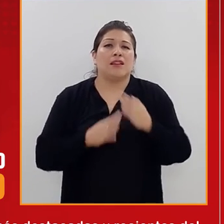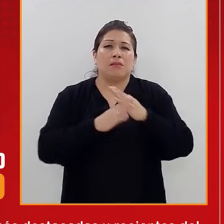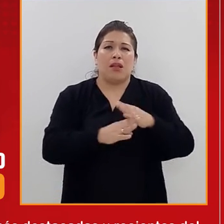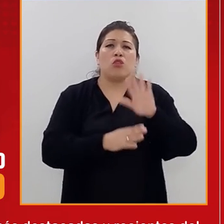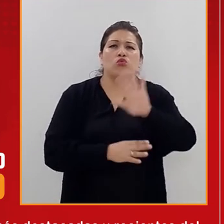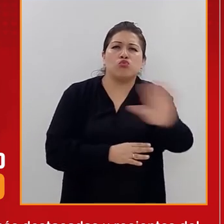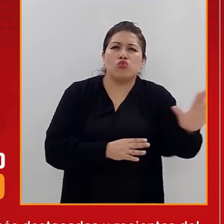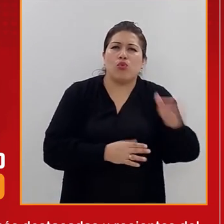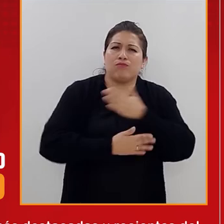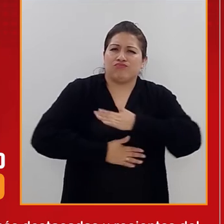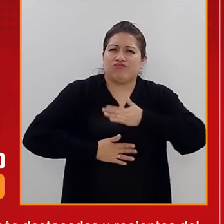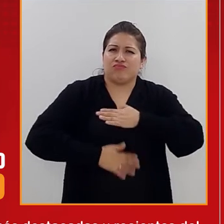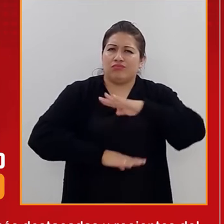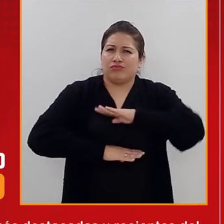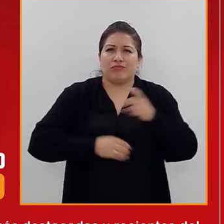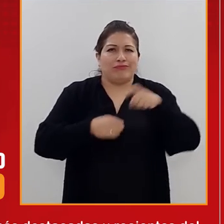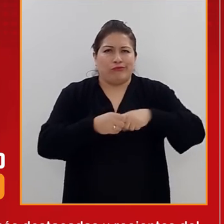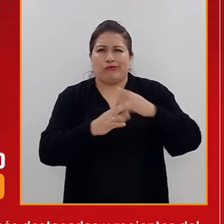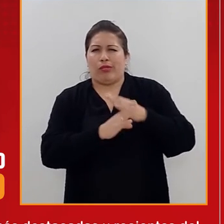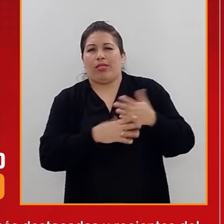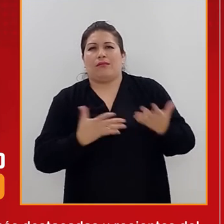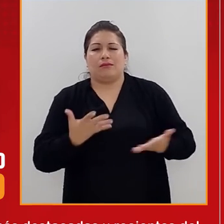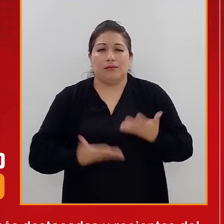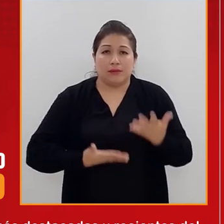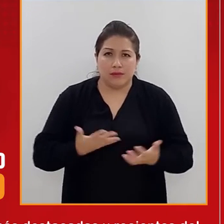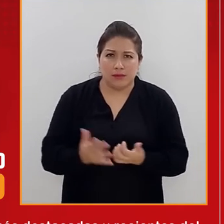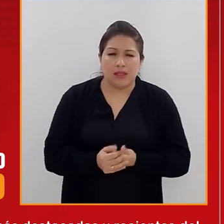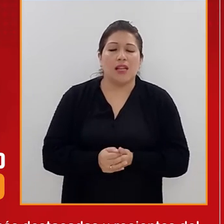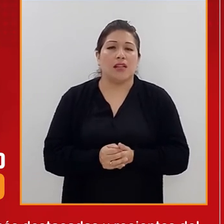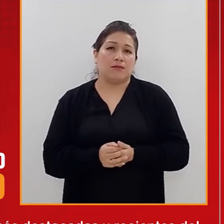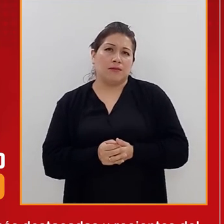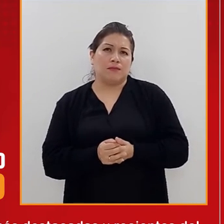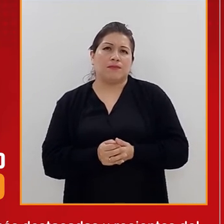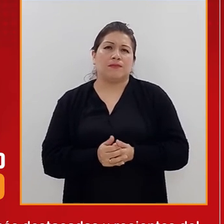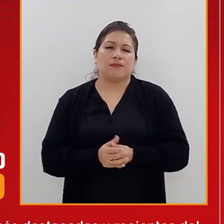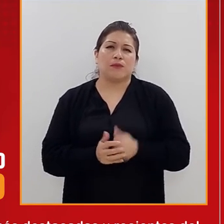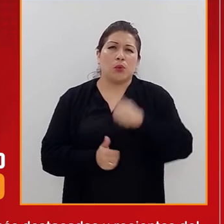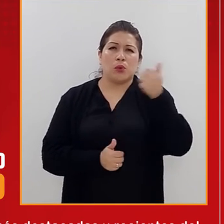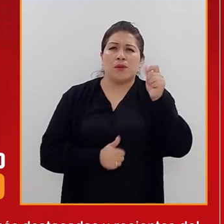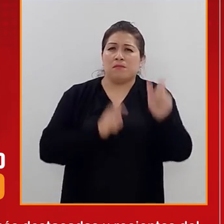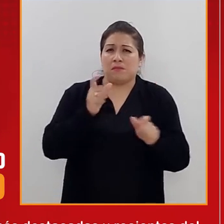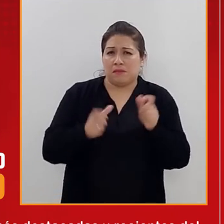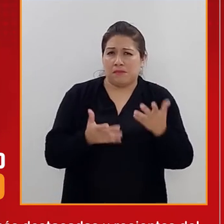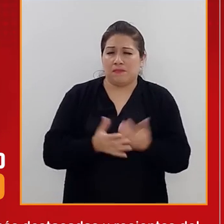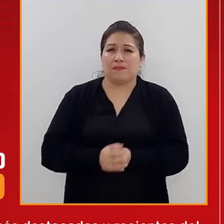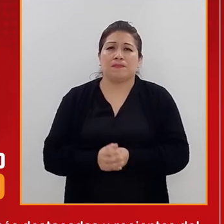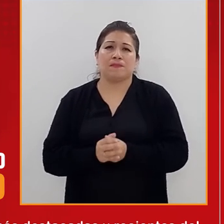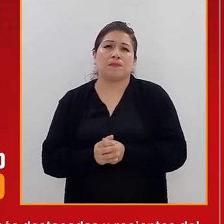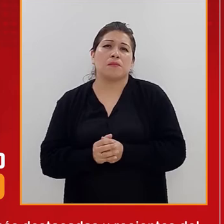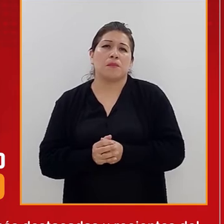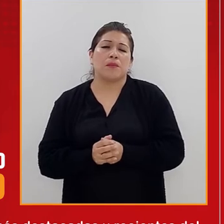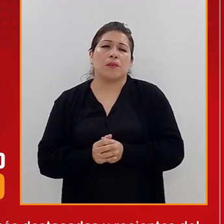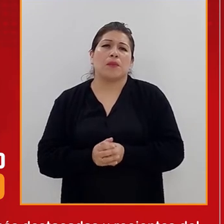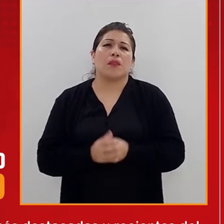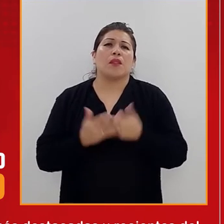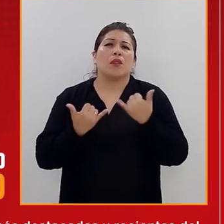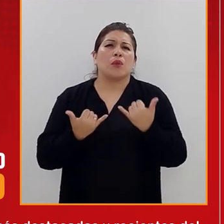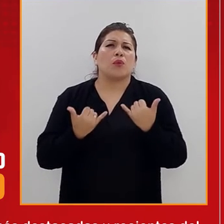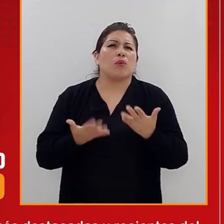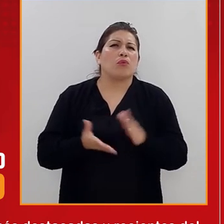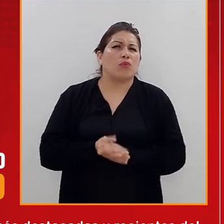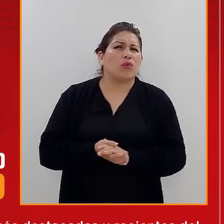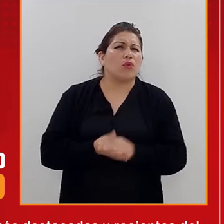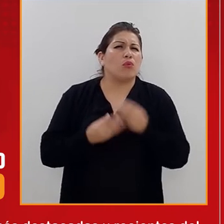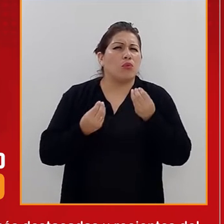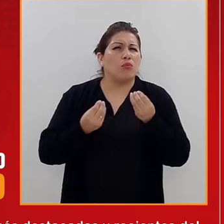entorno que evitan su participación plena y efectiva en la sociedad en igualdad de condiciones con los demás. Inciso E